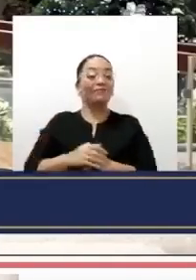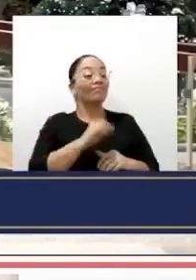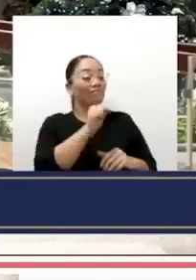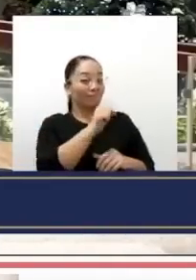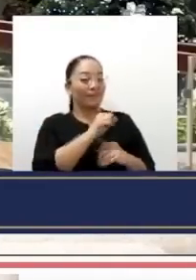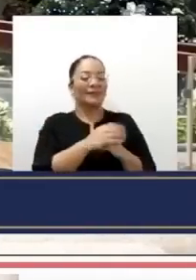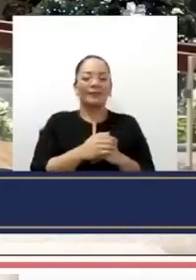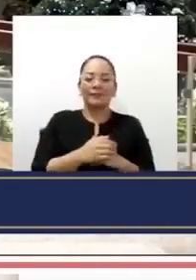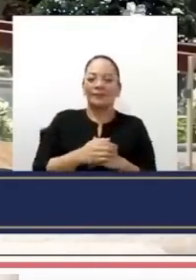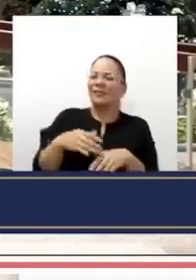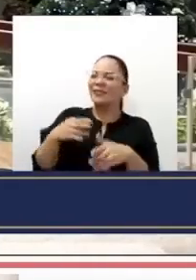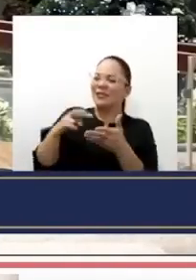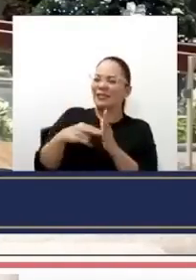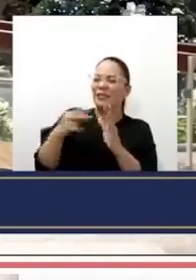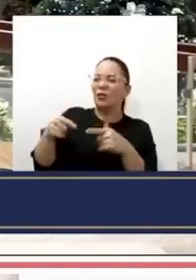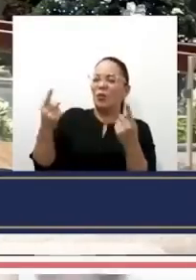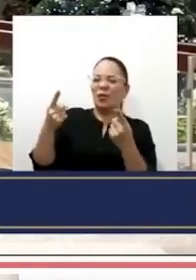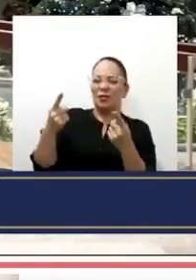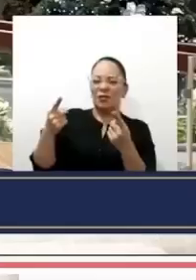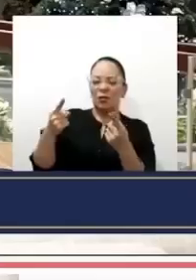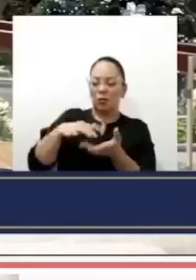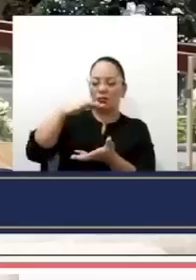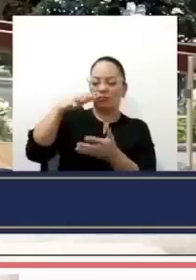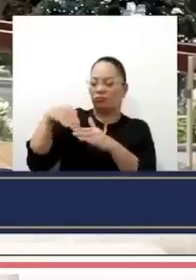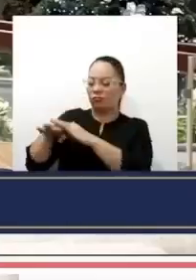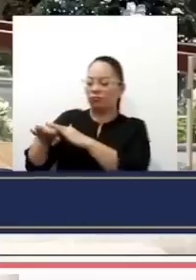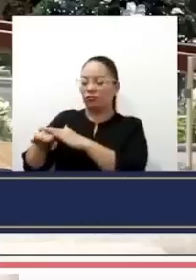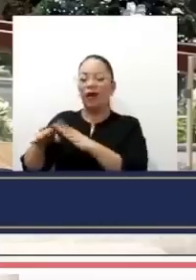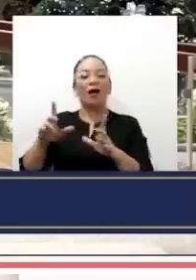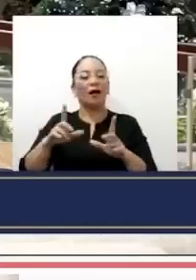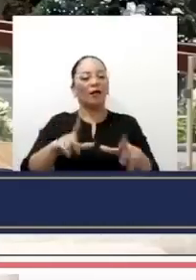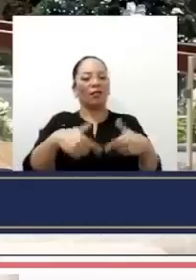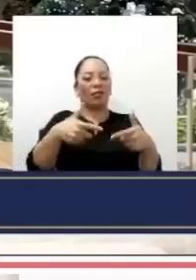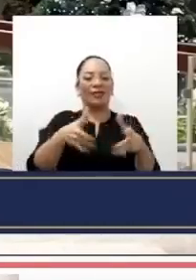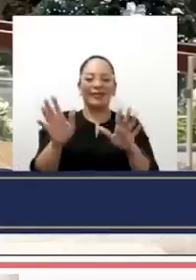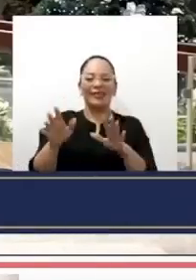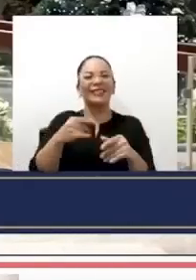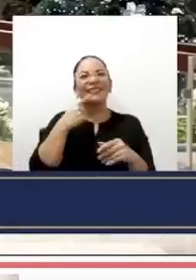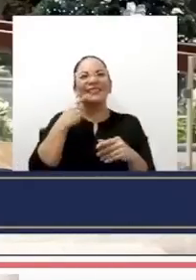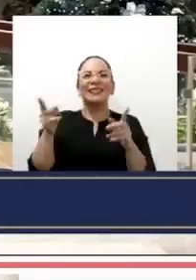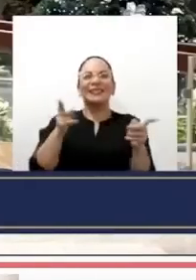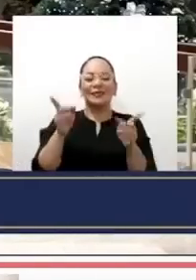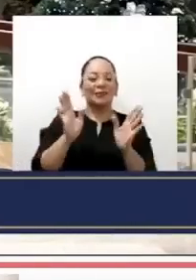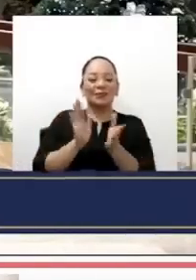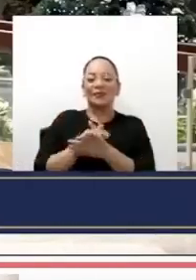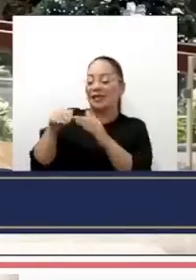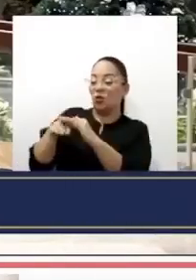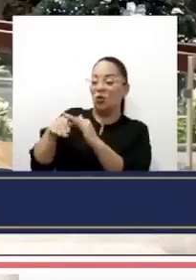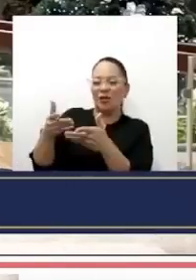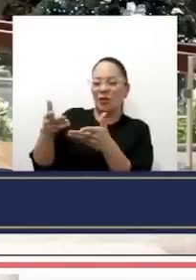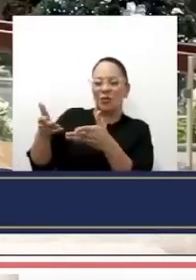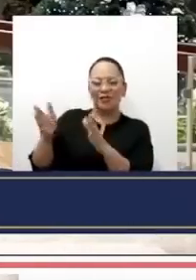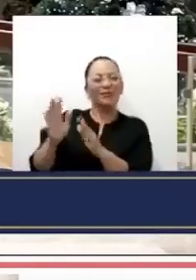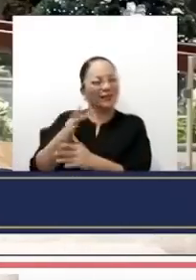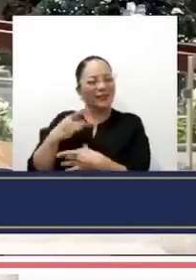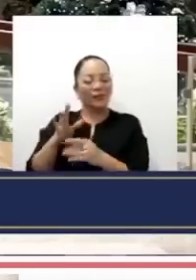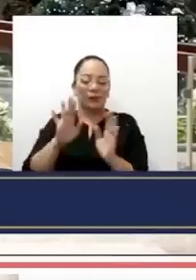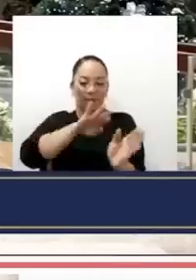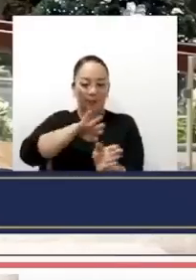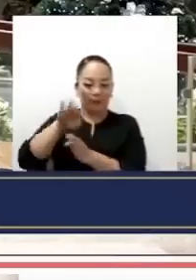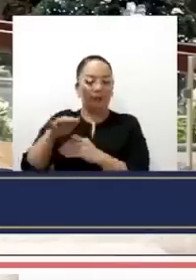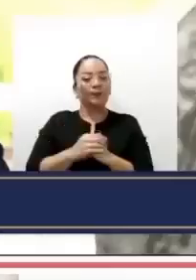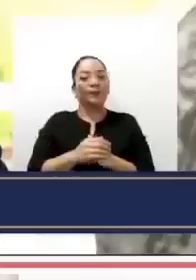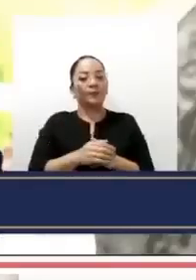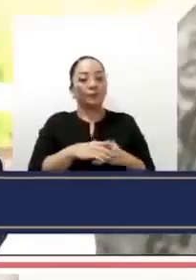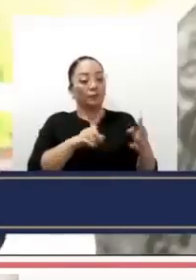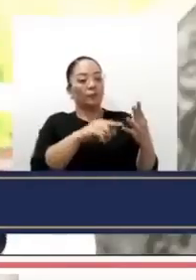¿Qué es lo opuesto de hacer bulto? Esconder. Vaciar el bulto. Vaciar el bulto. O esconder lo que tenía el bulto. Sí. Muy bien. En otro es muy